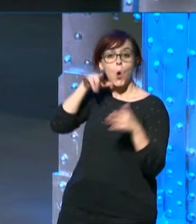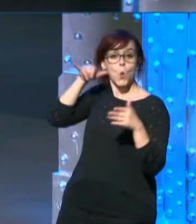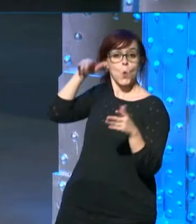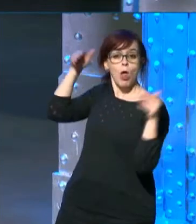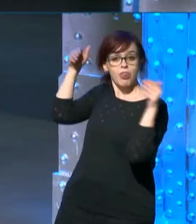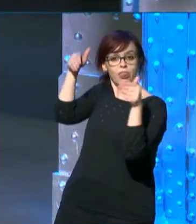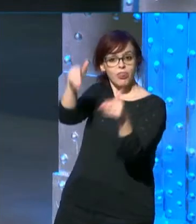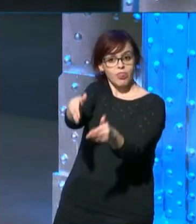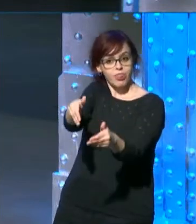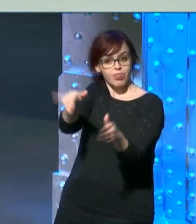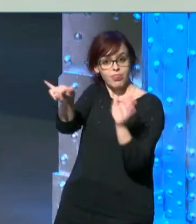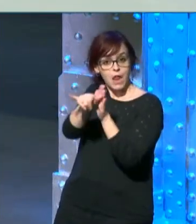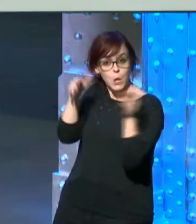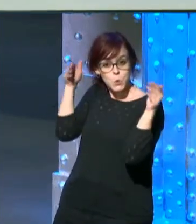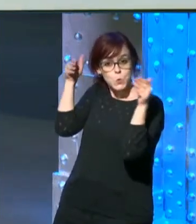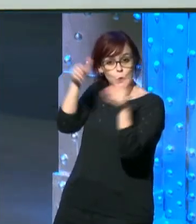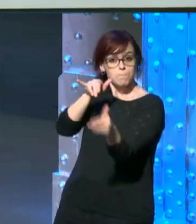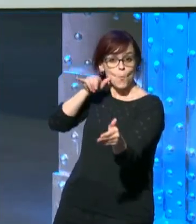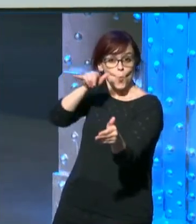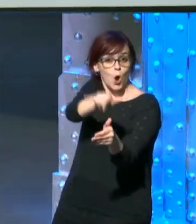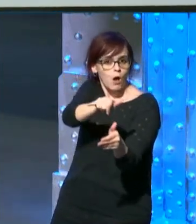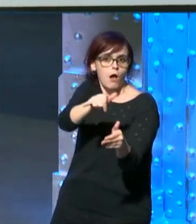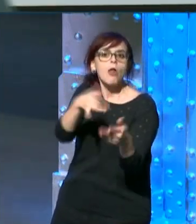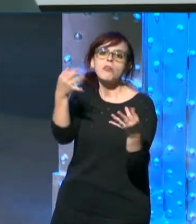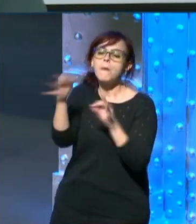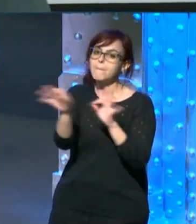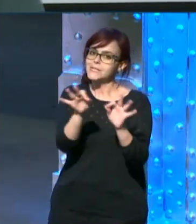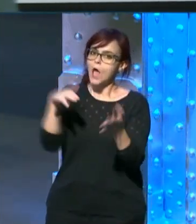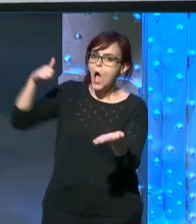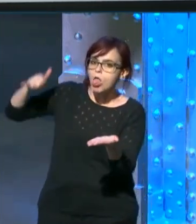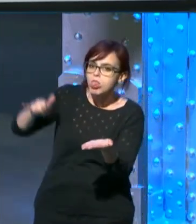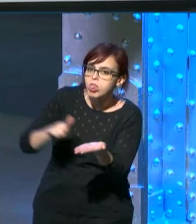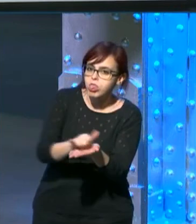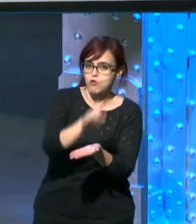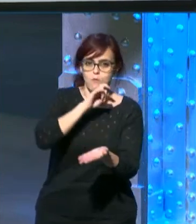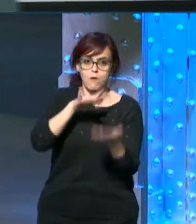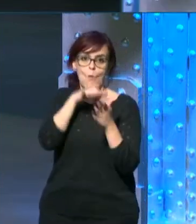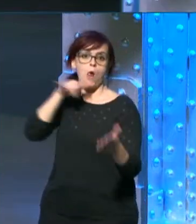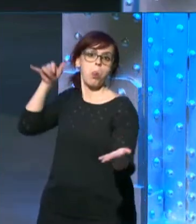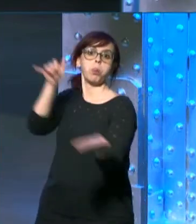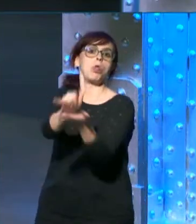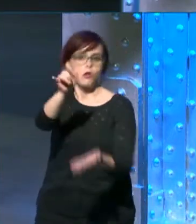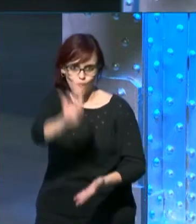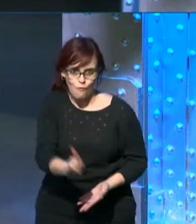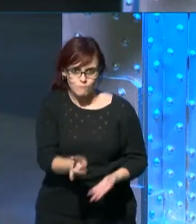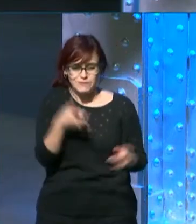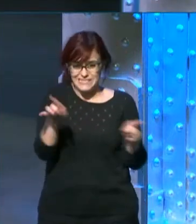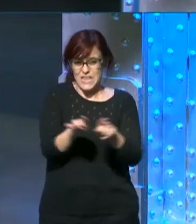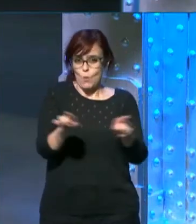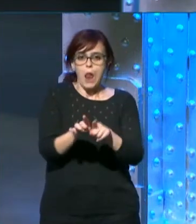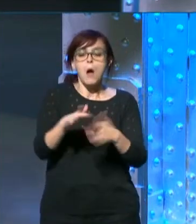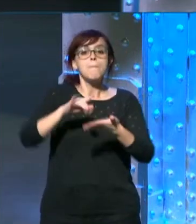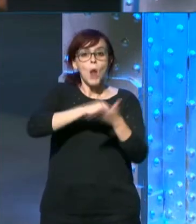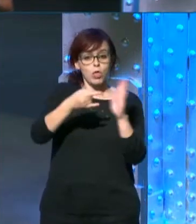día es muy dura, ¿no? La verdad es que todas las decisiones que tenemos en los productos y en los proyectos nos parece que son